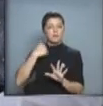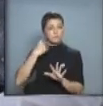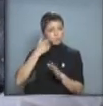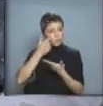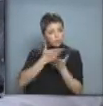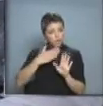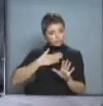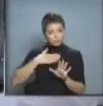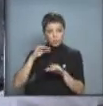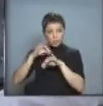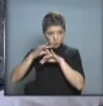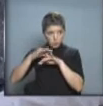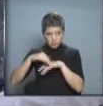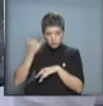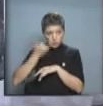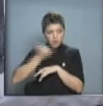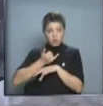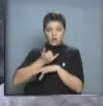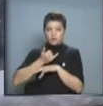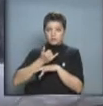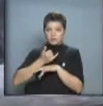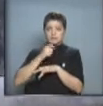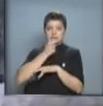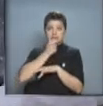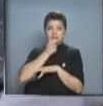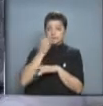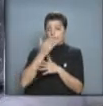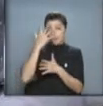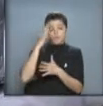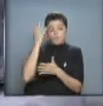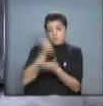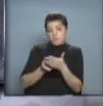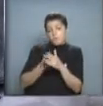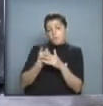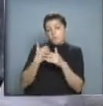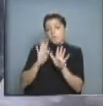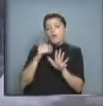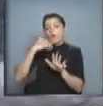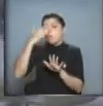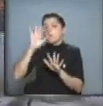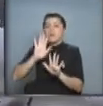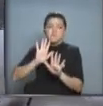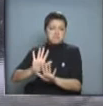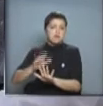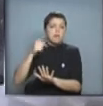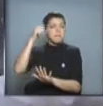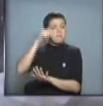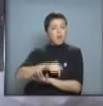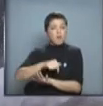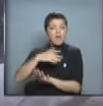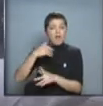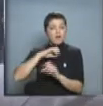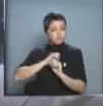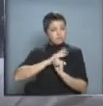a arriesgarlo todo. Lo que si falla, bueno, falla, ya después lo vas a hacer harás el divorcio, lo que sea. Pero le